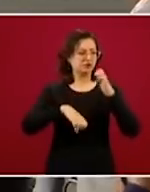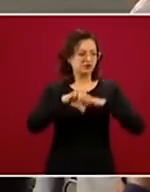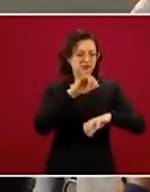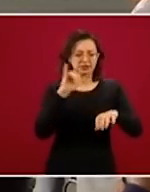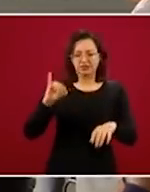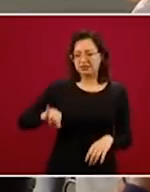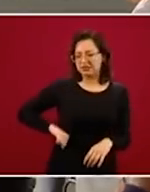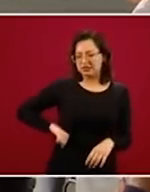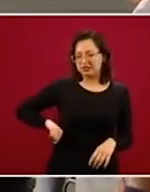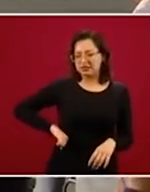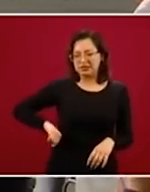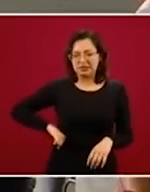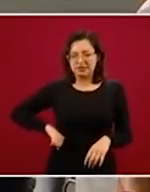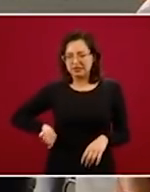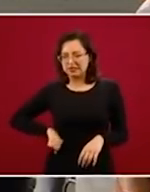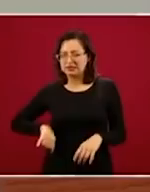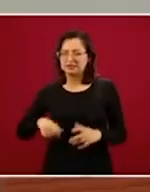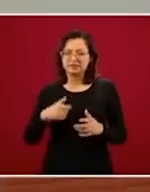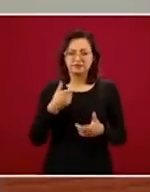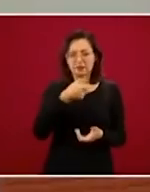había un monopolio